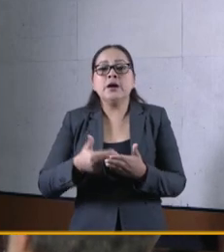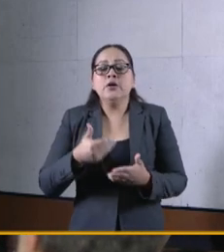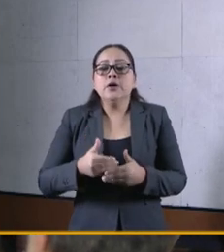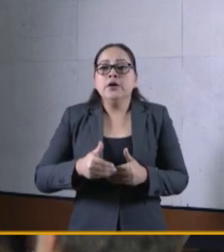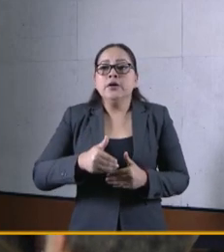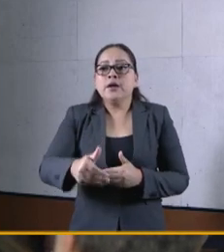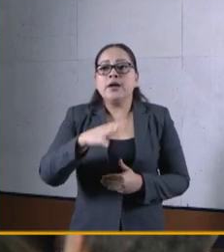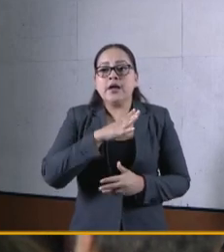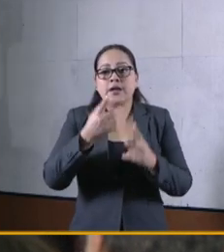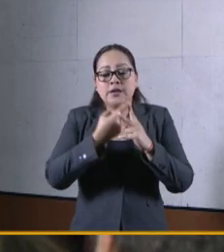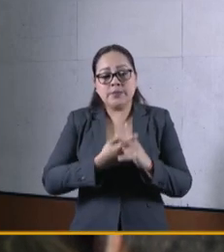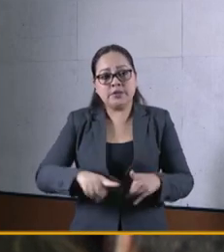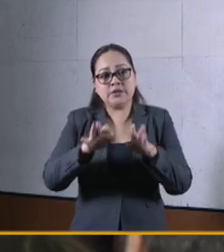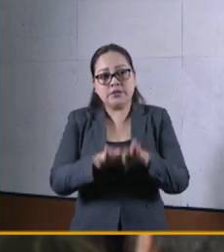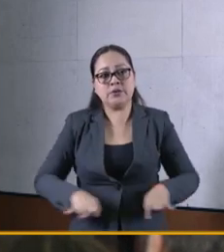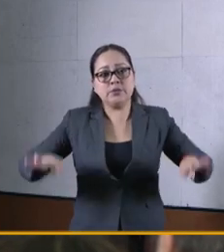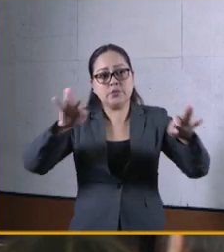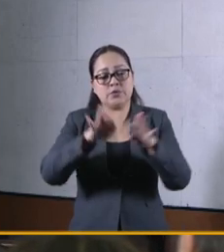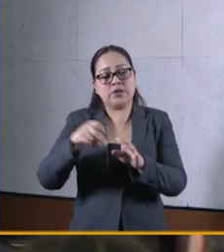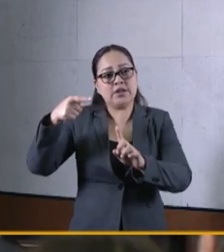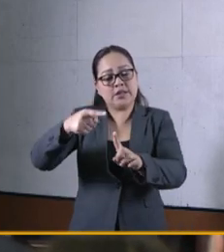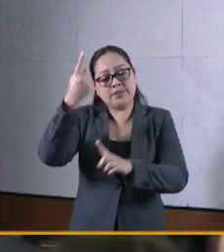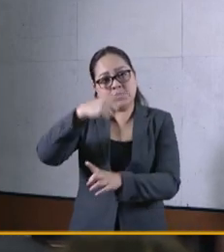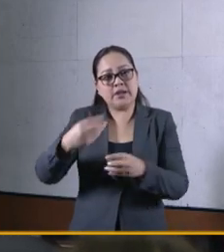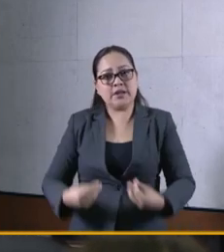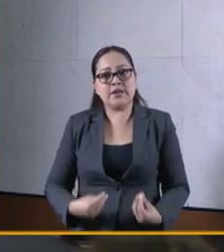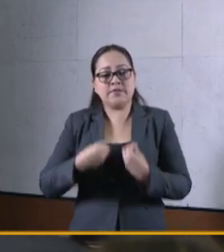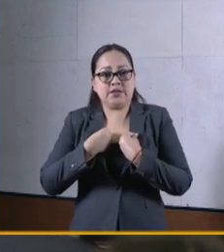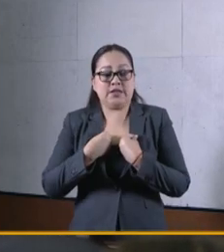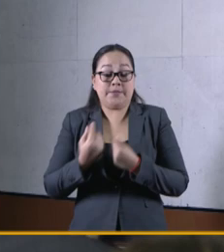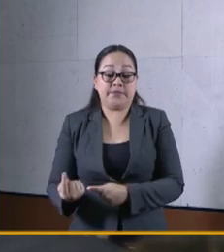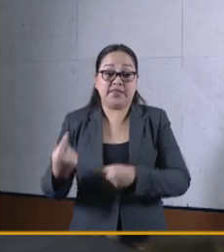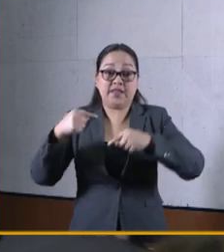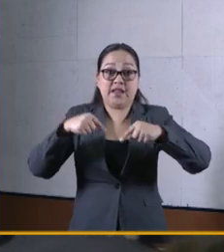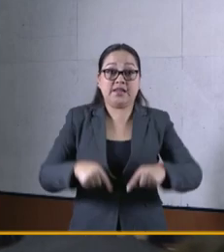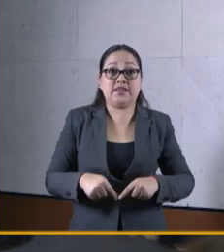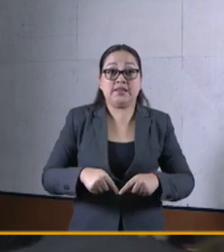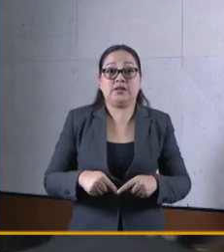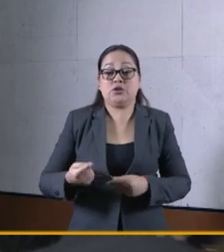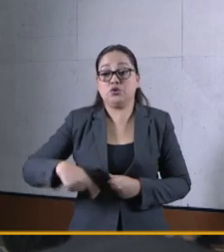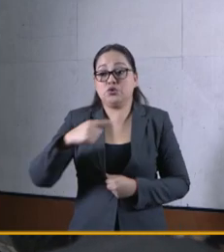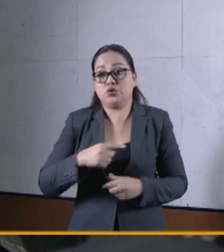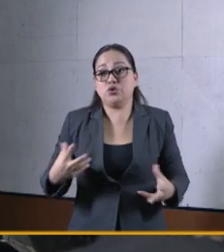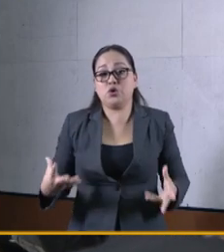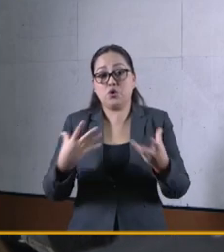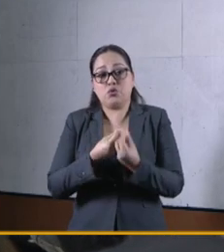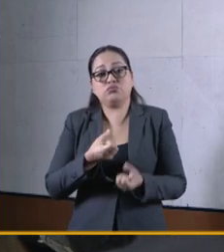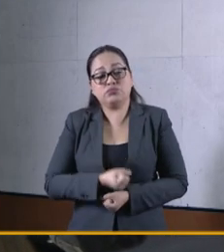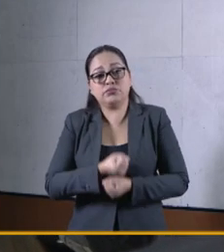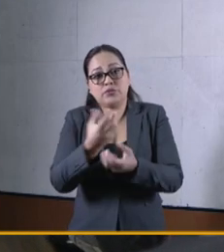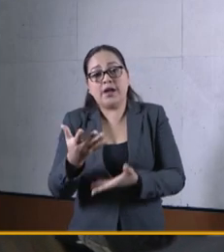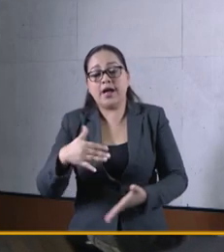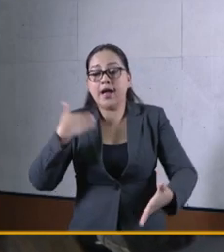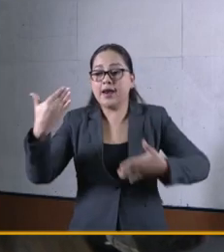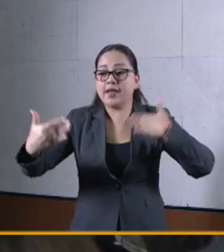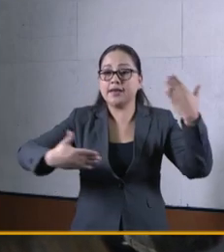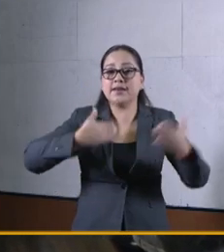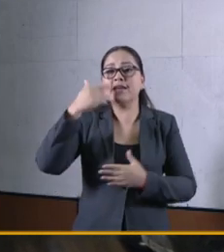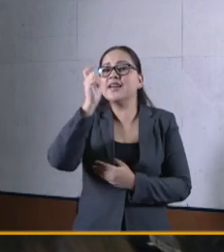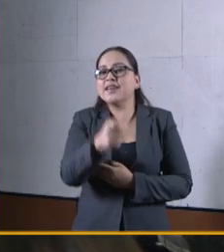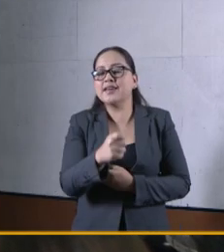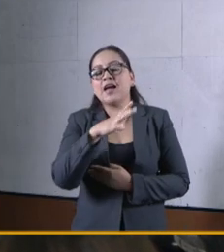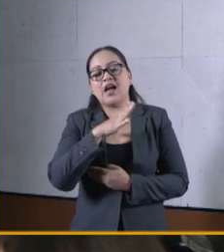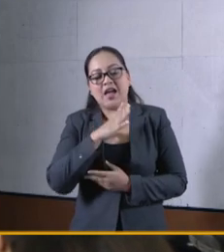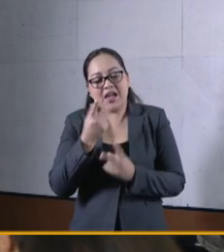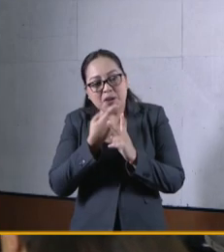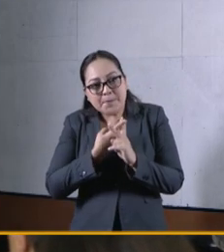de los caminos más importantes de nuestra vida y es aquí donde compartimos todos una alegría la alegría de comenzar